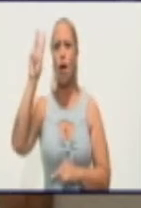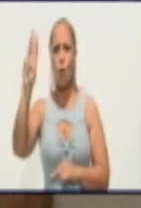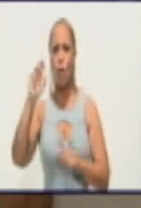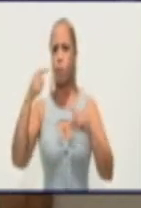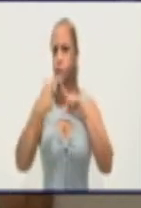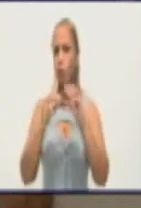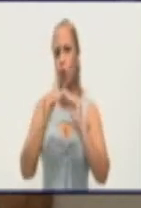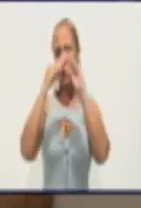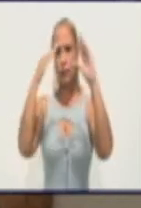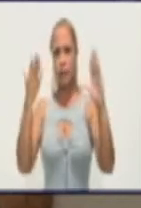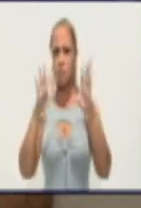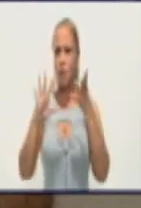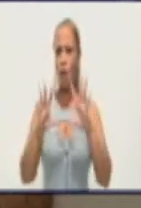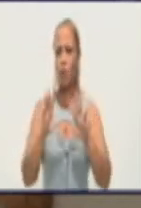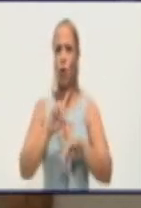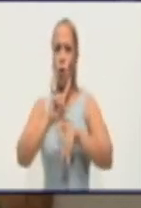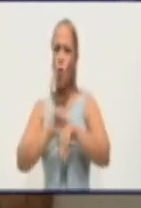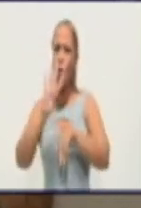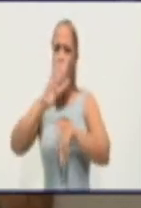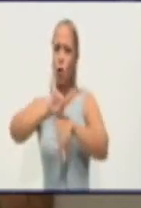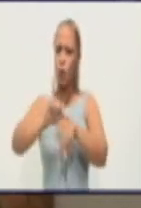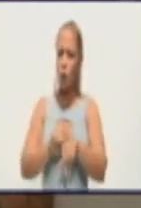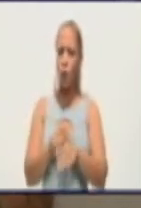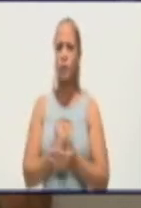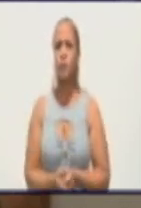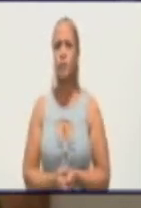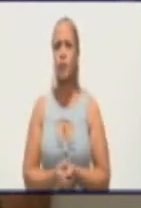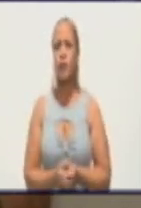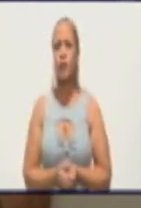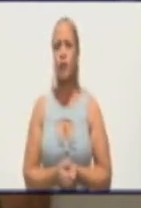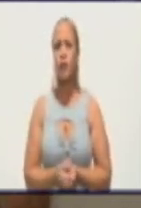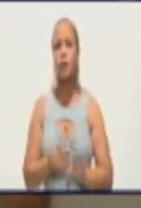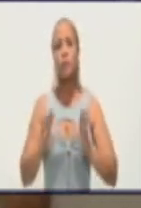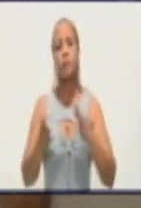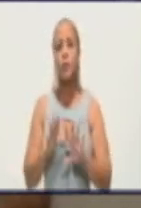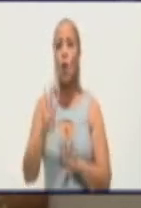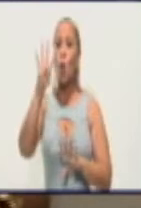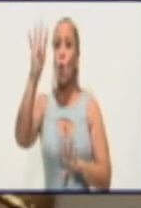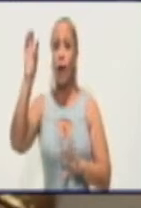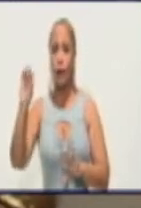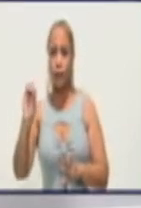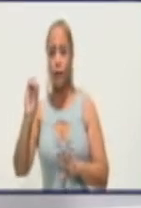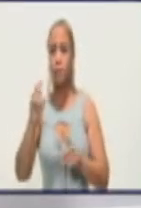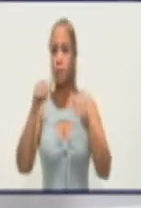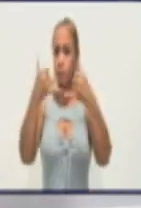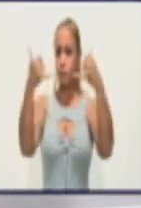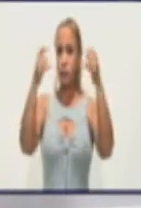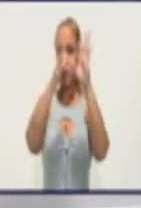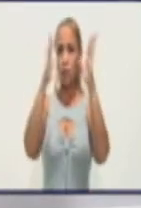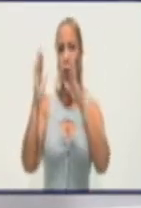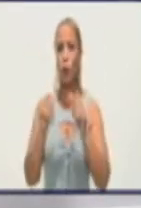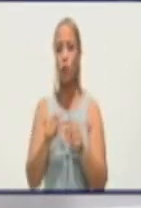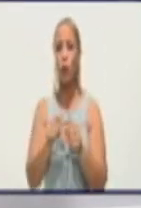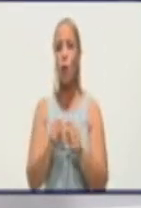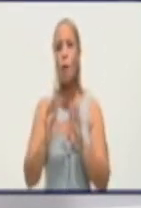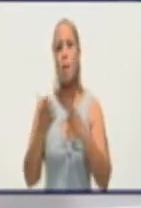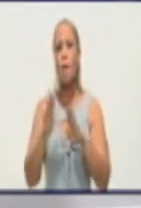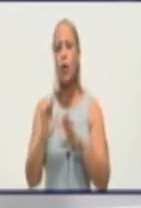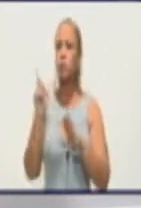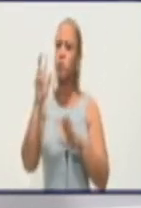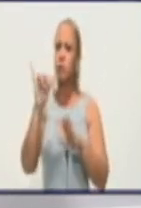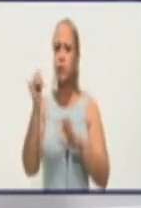4 horas 54 minutos por circuito se afectaron 40 circuitos y de ello alrededor de 10 circuitos llegaron a las 6 horas quiere